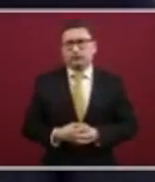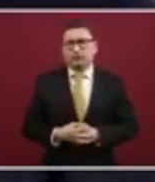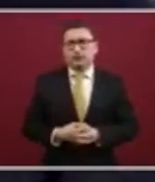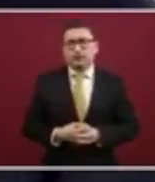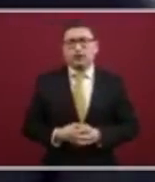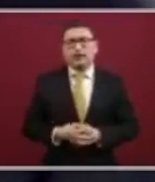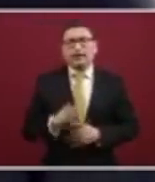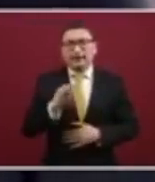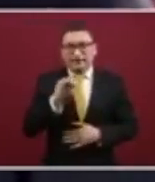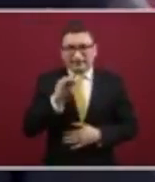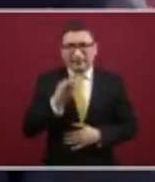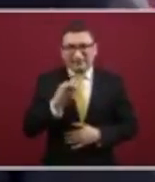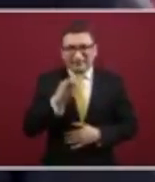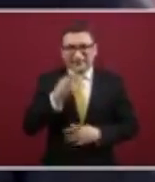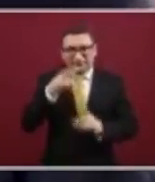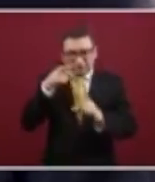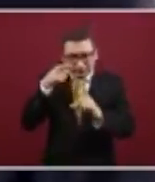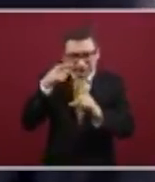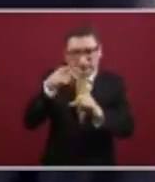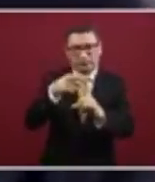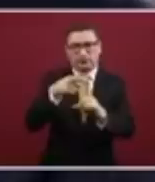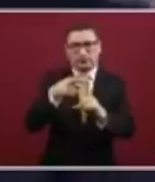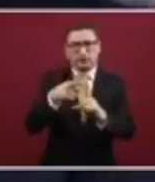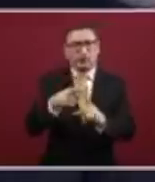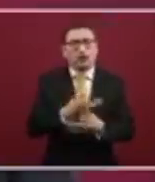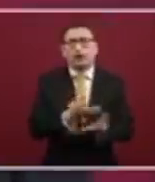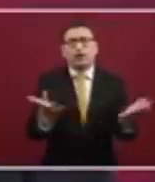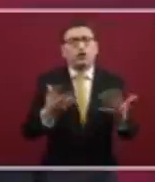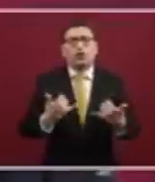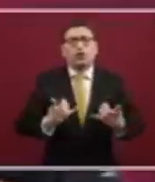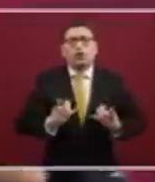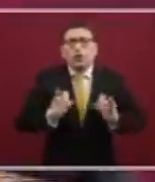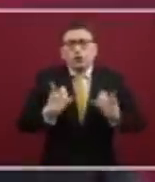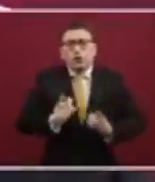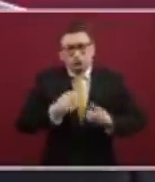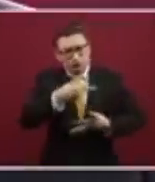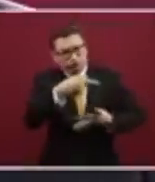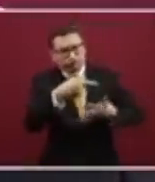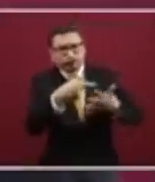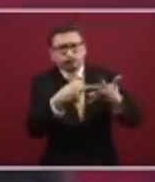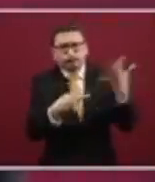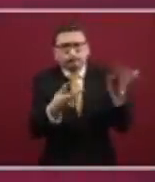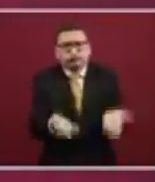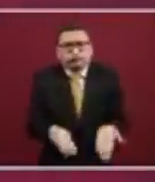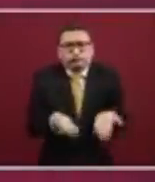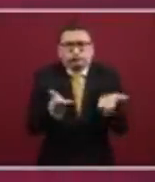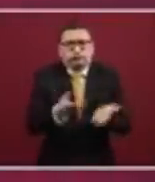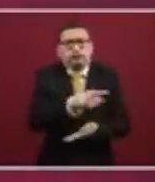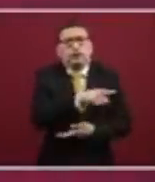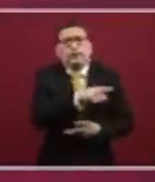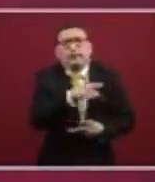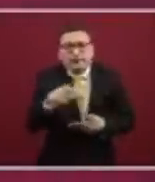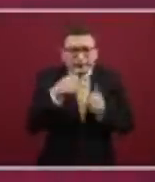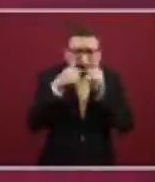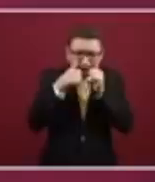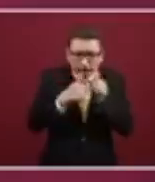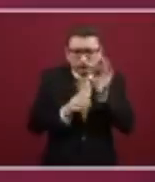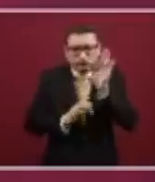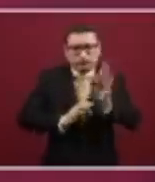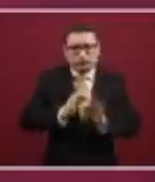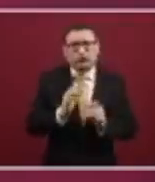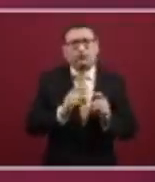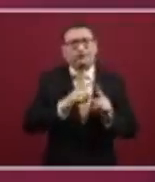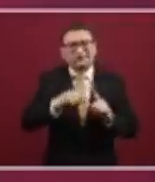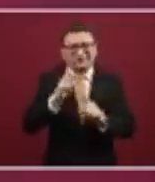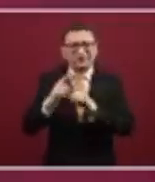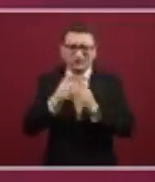Ese es el propósito, dar opciones, dar alternativas, que los jóvenes sean atendidos, que no les